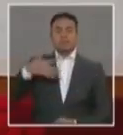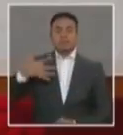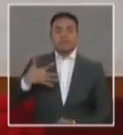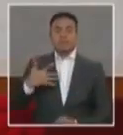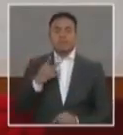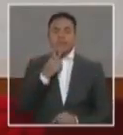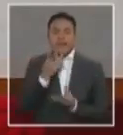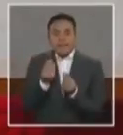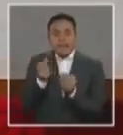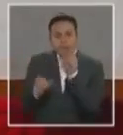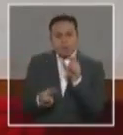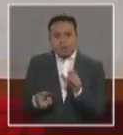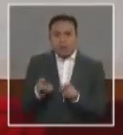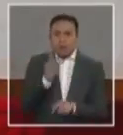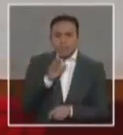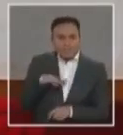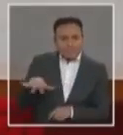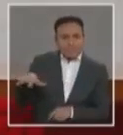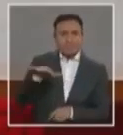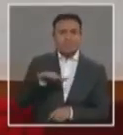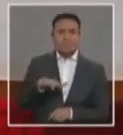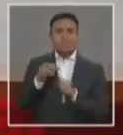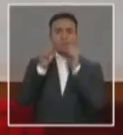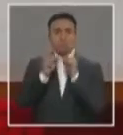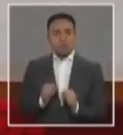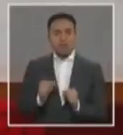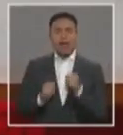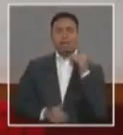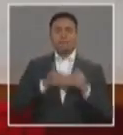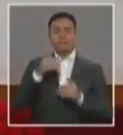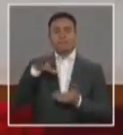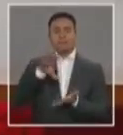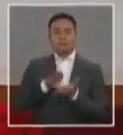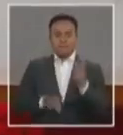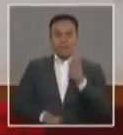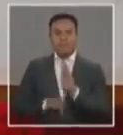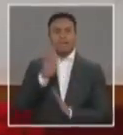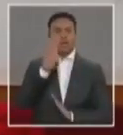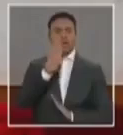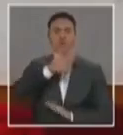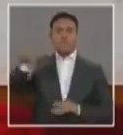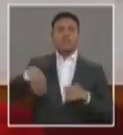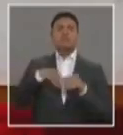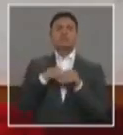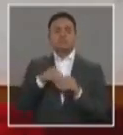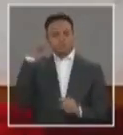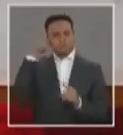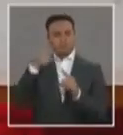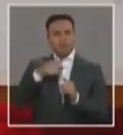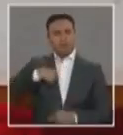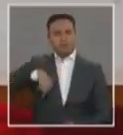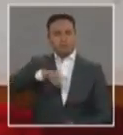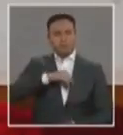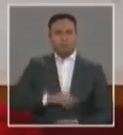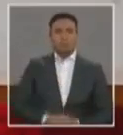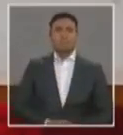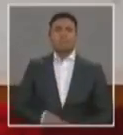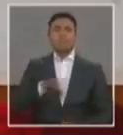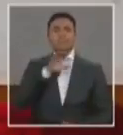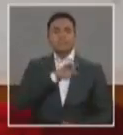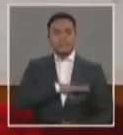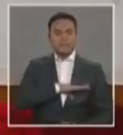trabajadores eh otro también la ley parental también es un tremendo avance que